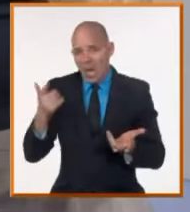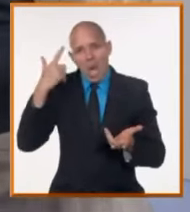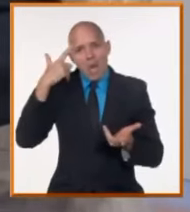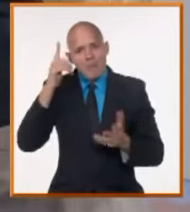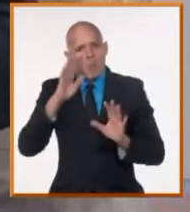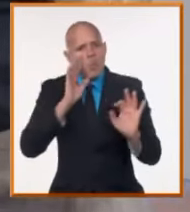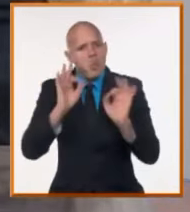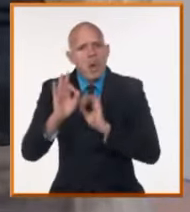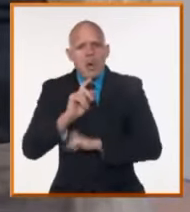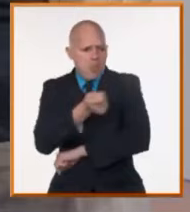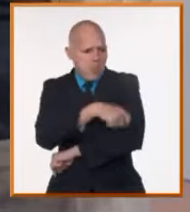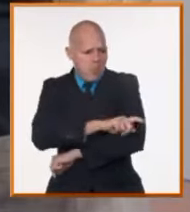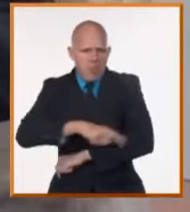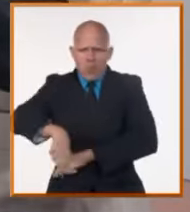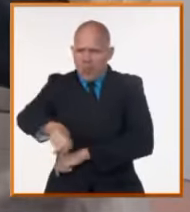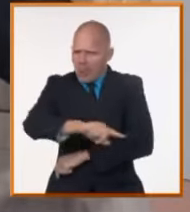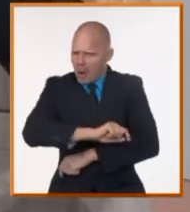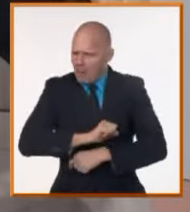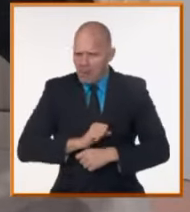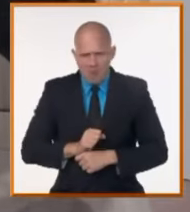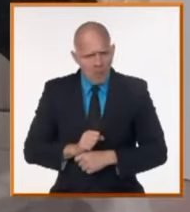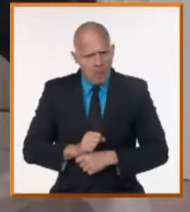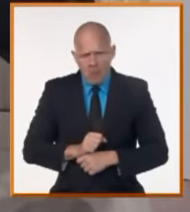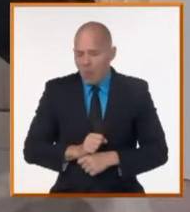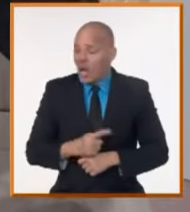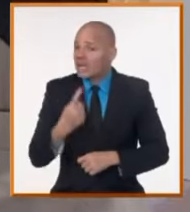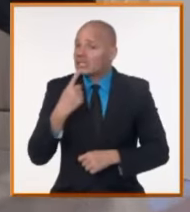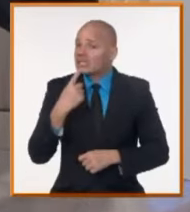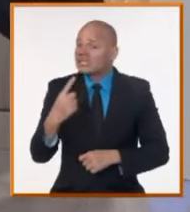los términos clásicos, ¿no? Una seguridad nacional. La seguridad